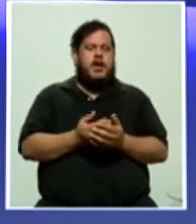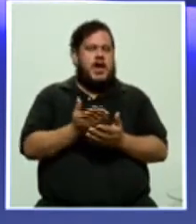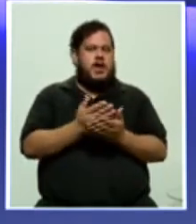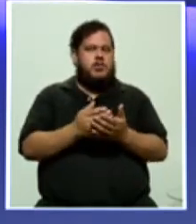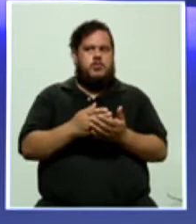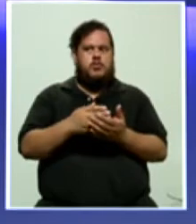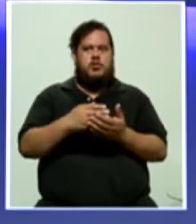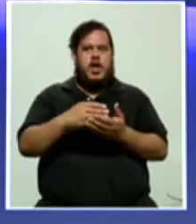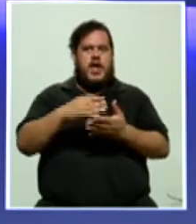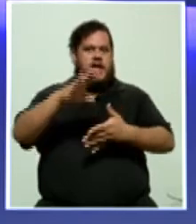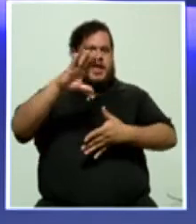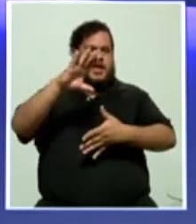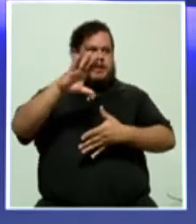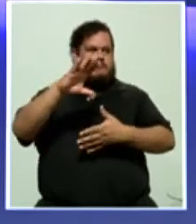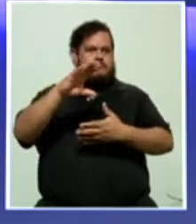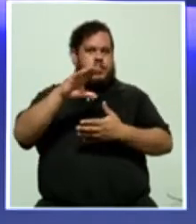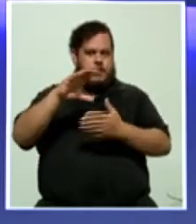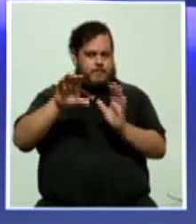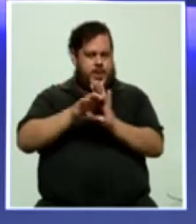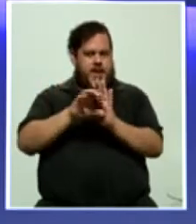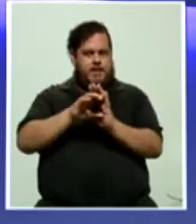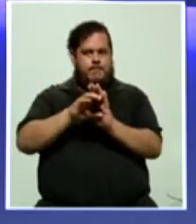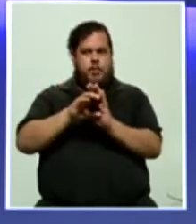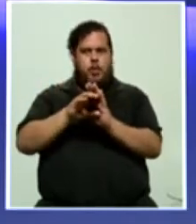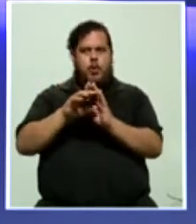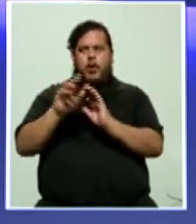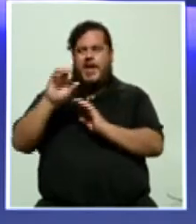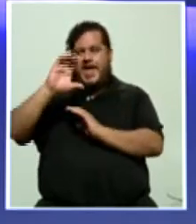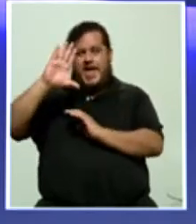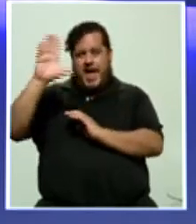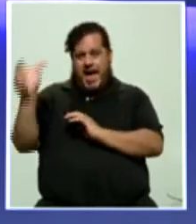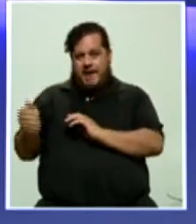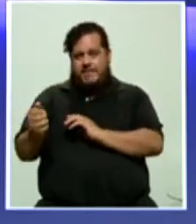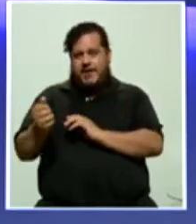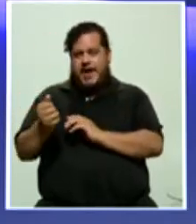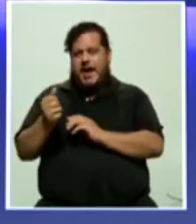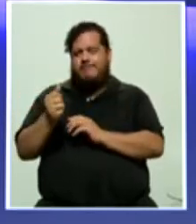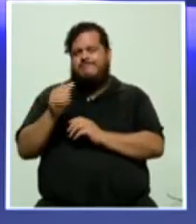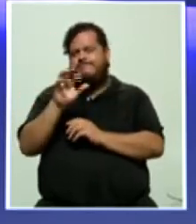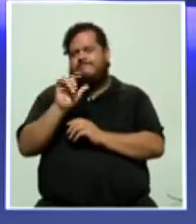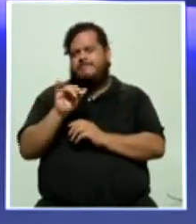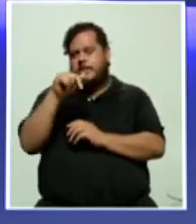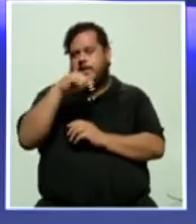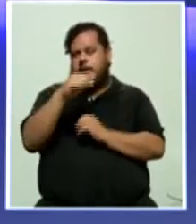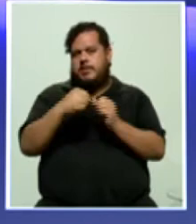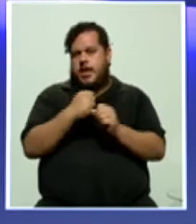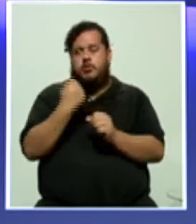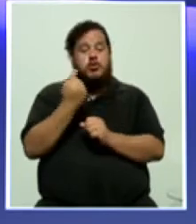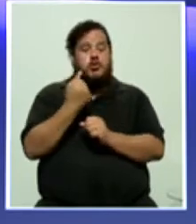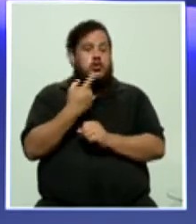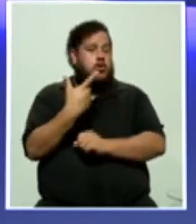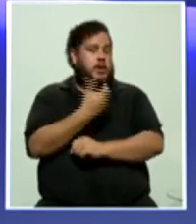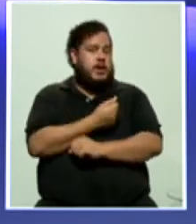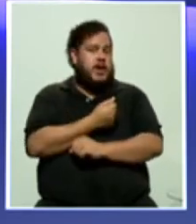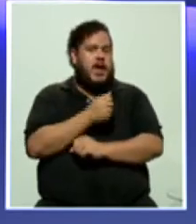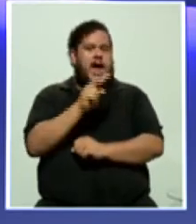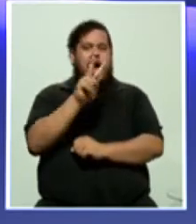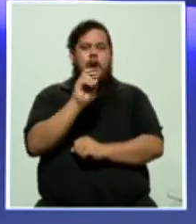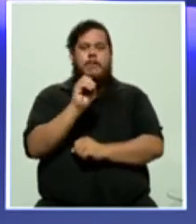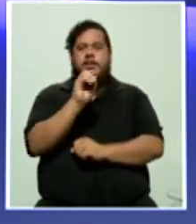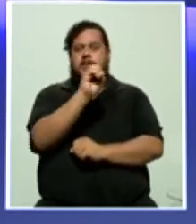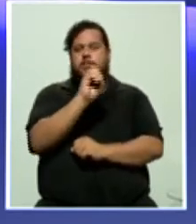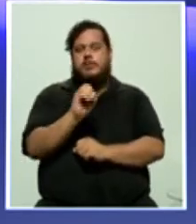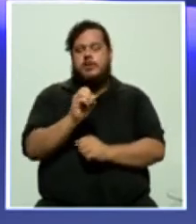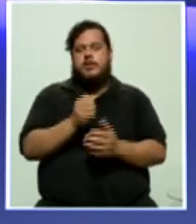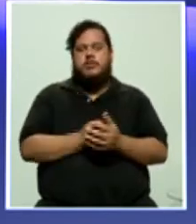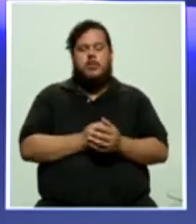como África en donde las Naciones Unidas calculan que este año solo lograrán vacunar a un